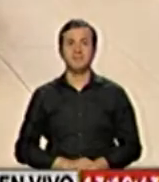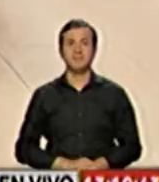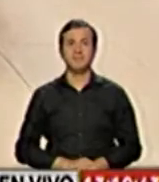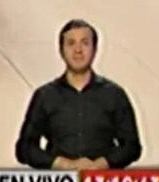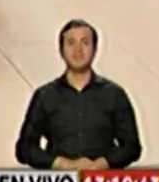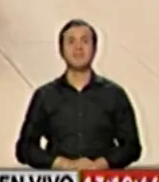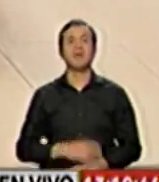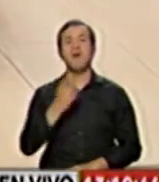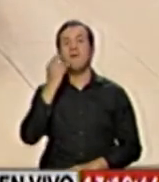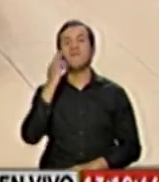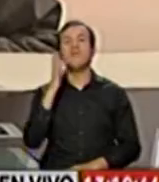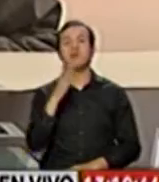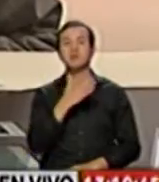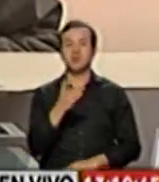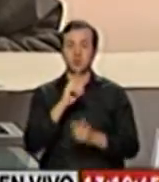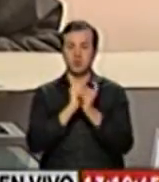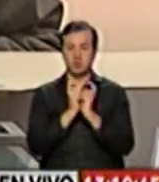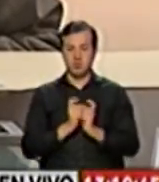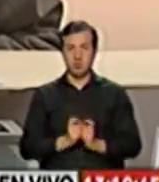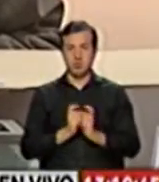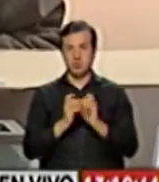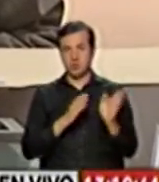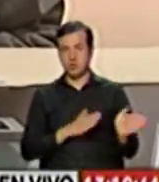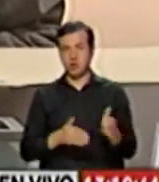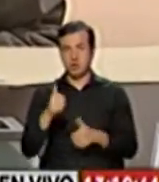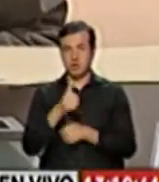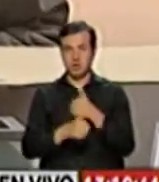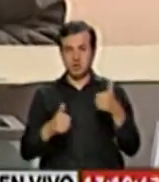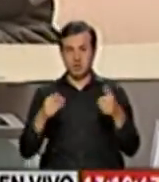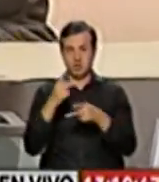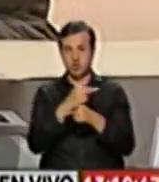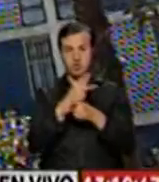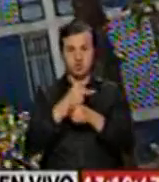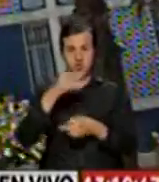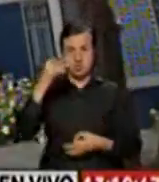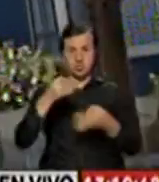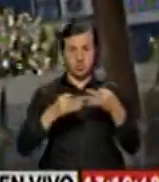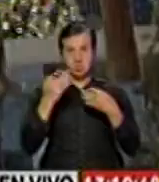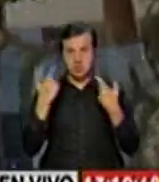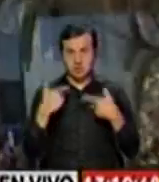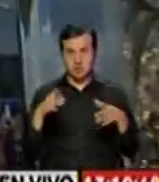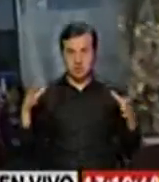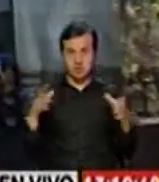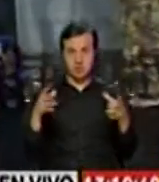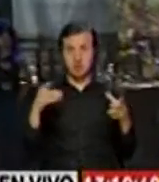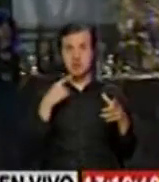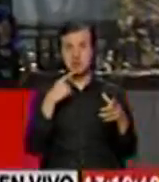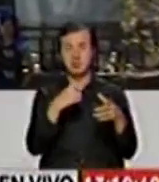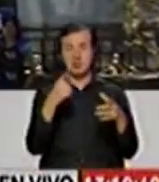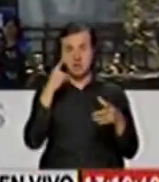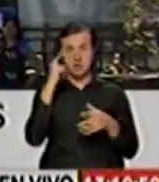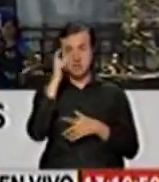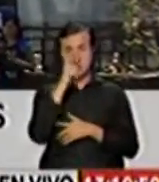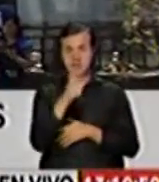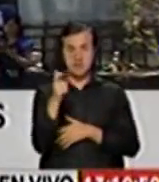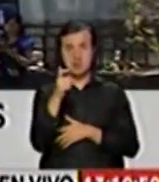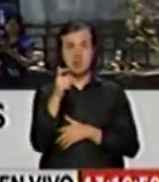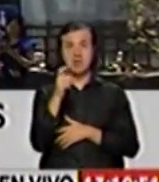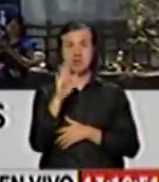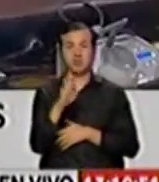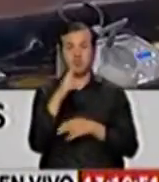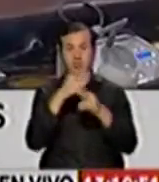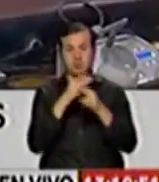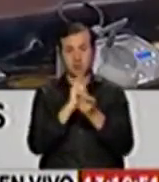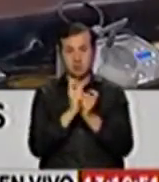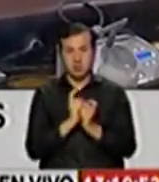ampliación del plazo para presentar modificaciones en las ternas de candidatos para el Consejo de la Judicatura definitivo solo determinó que la Fiscalía cambie por completo sus